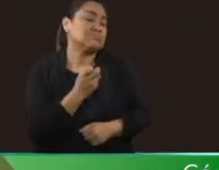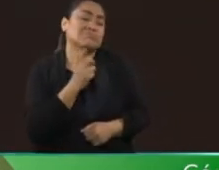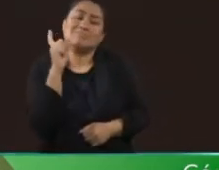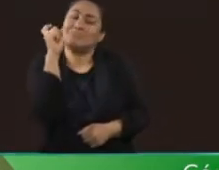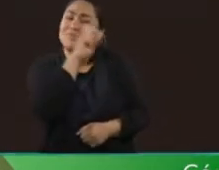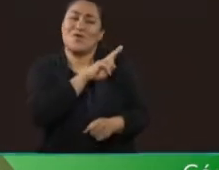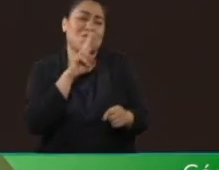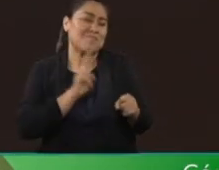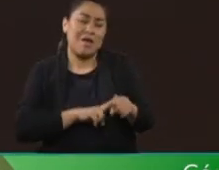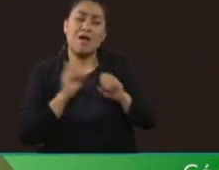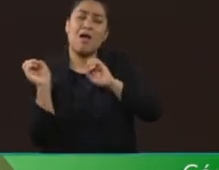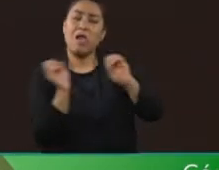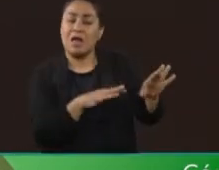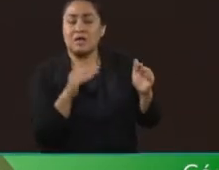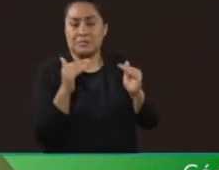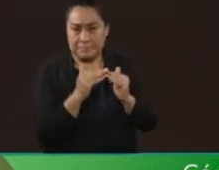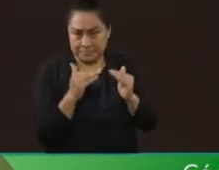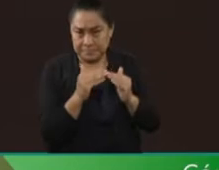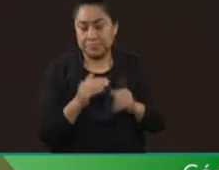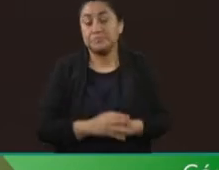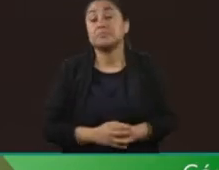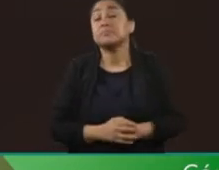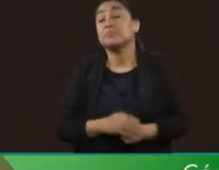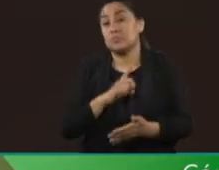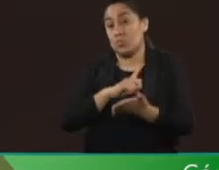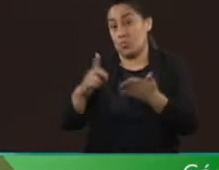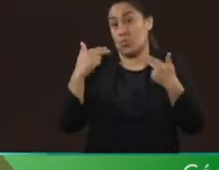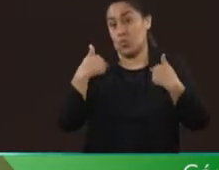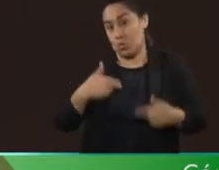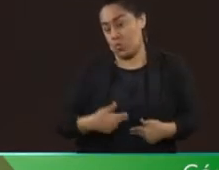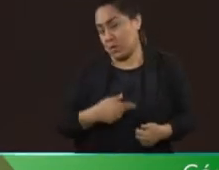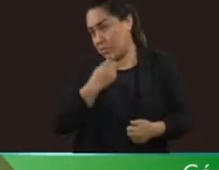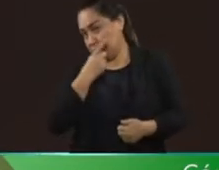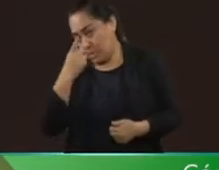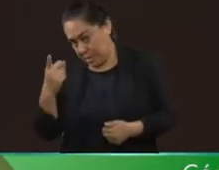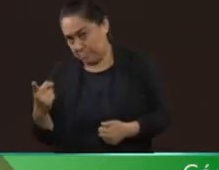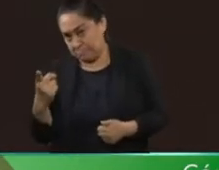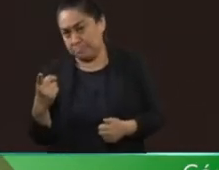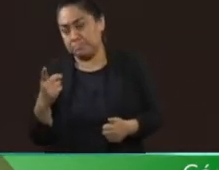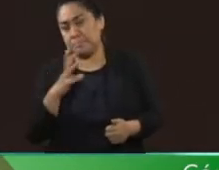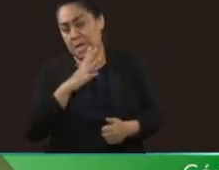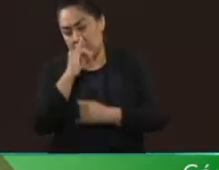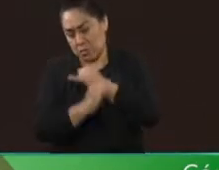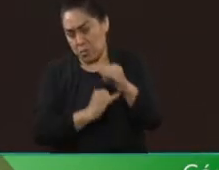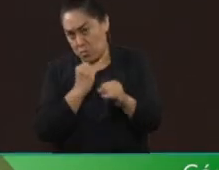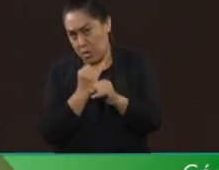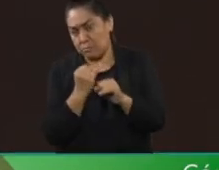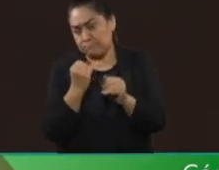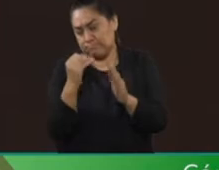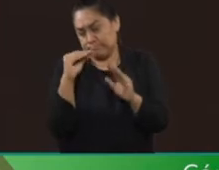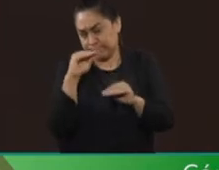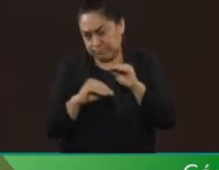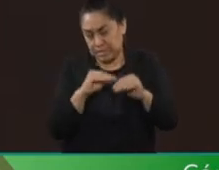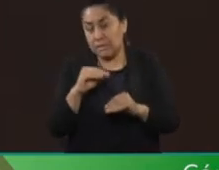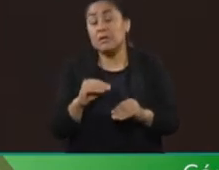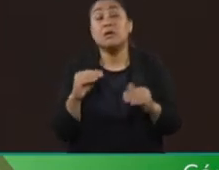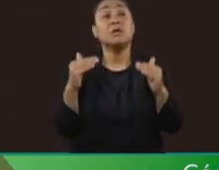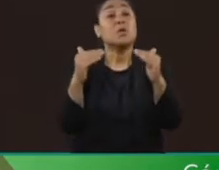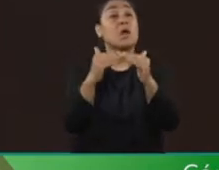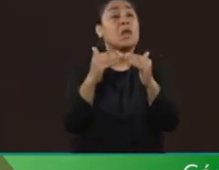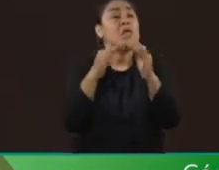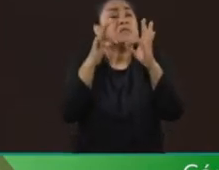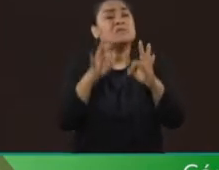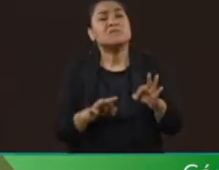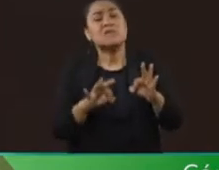adecuados bajo la perspectiva de derechos humanos que nos dan los instrumentos internacionales la vivienda adecuada debe tener una